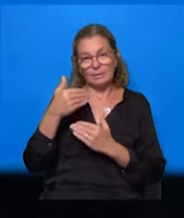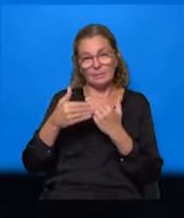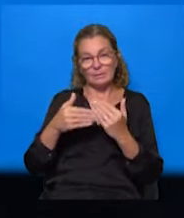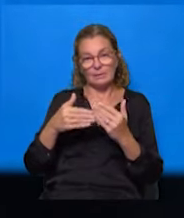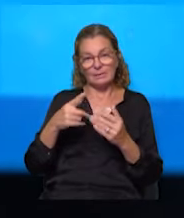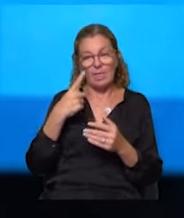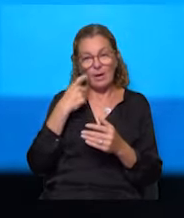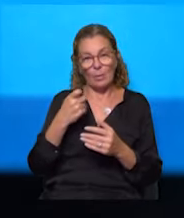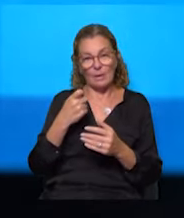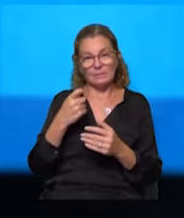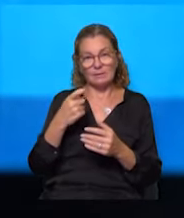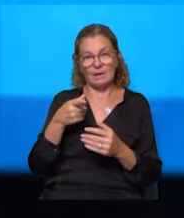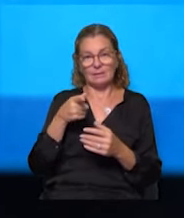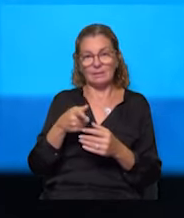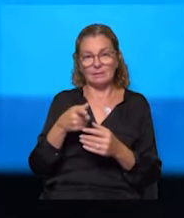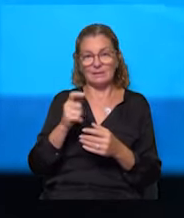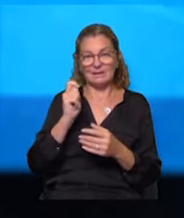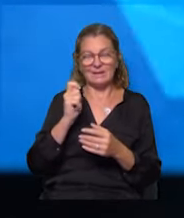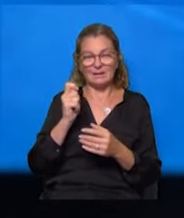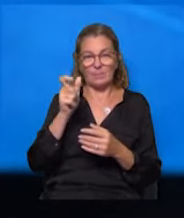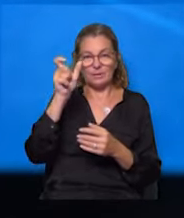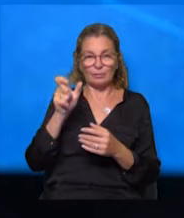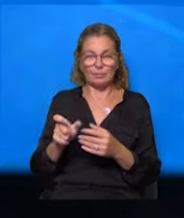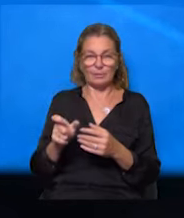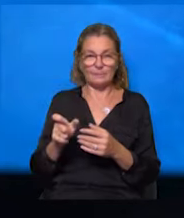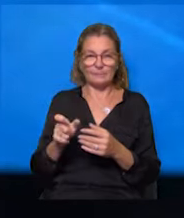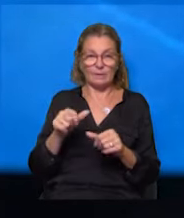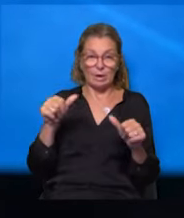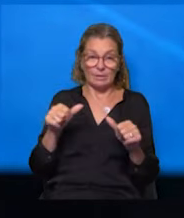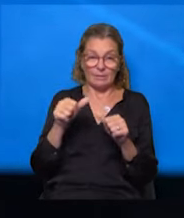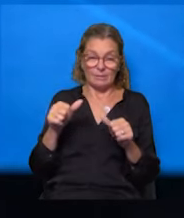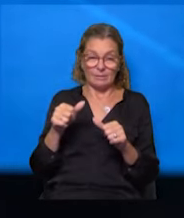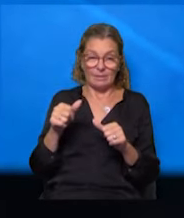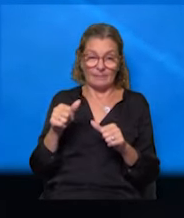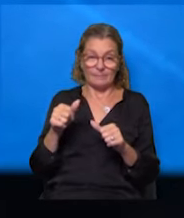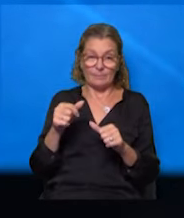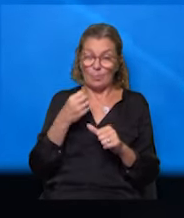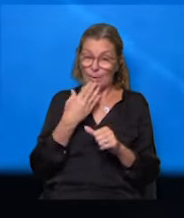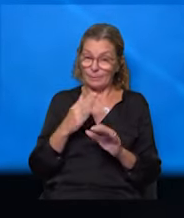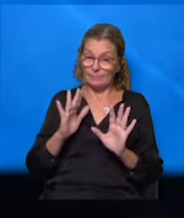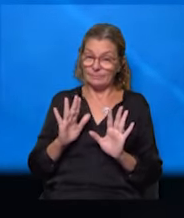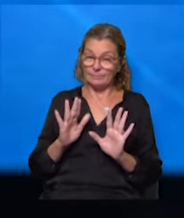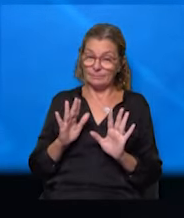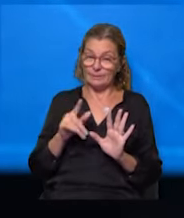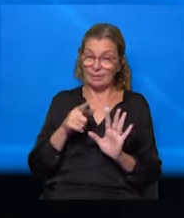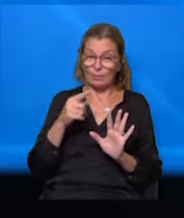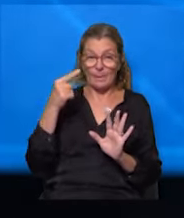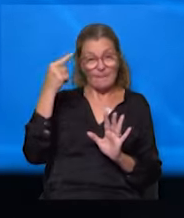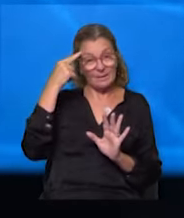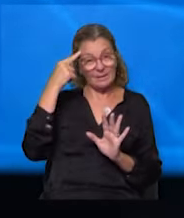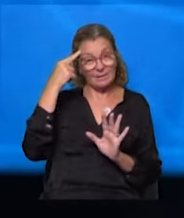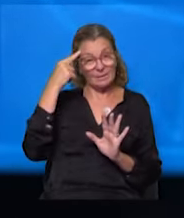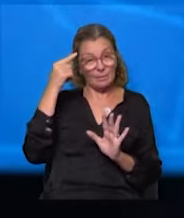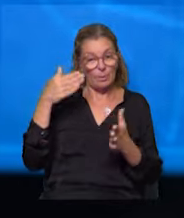detectan y se condena a quien a quien este a quien lo hace este bueno opere como un factor